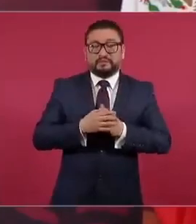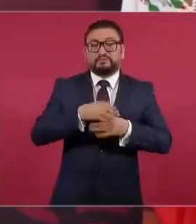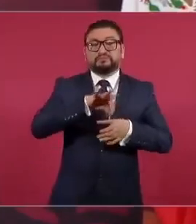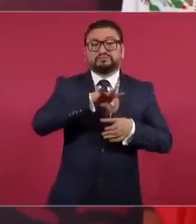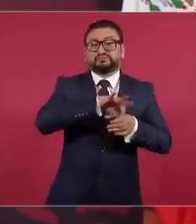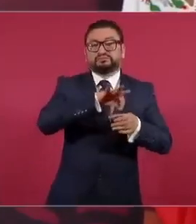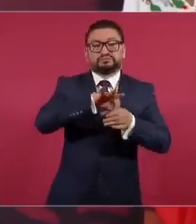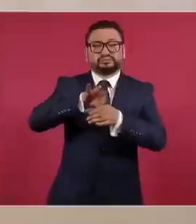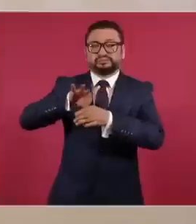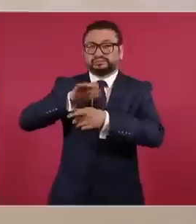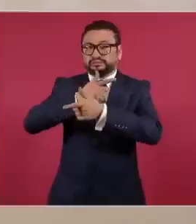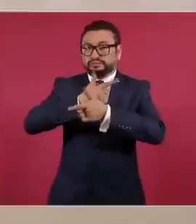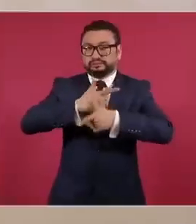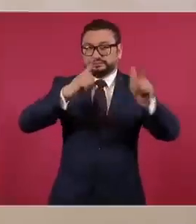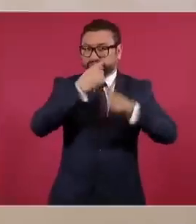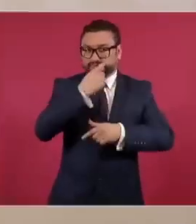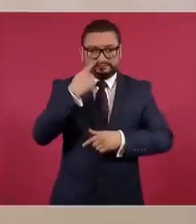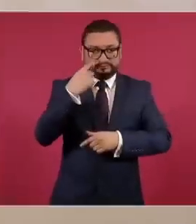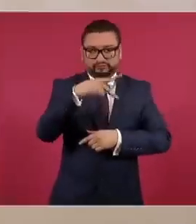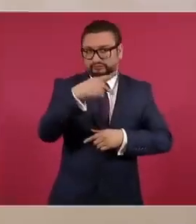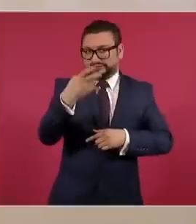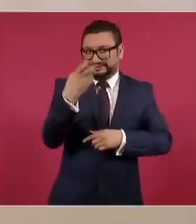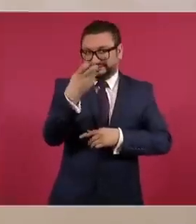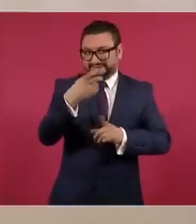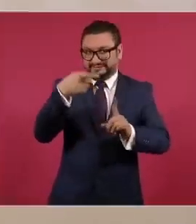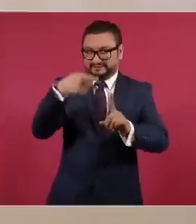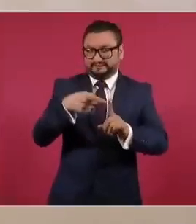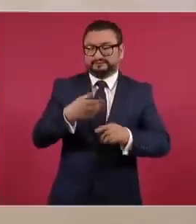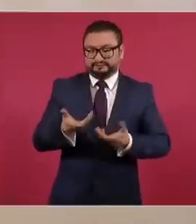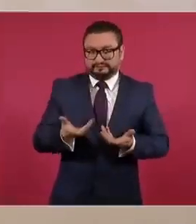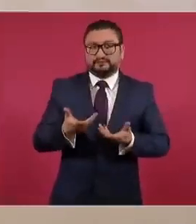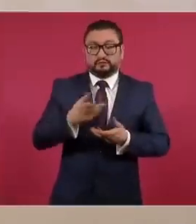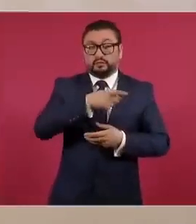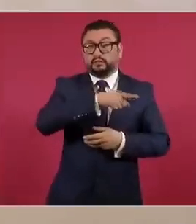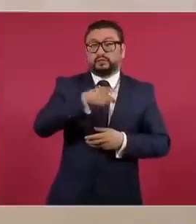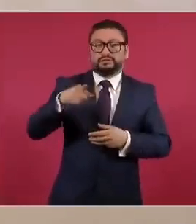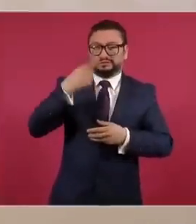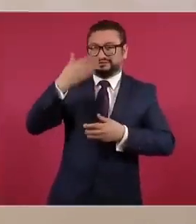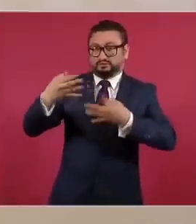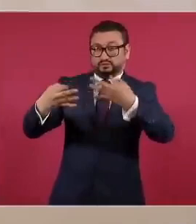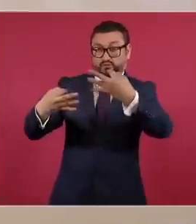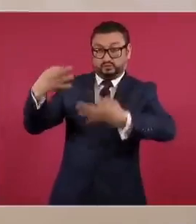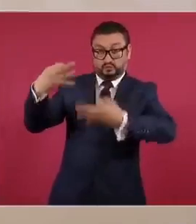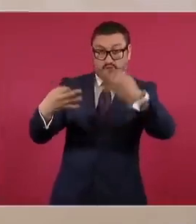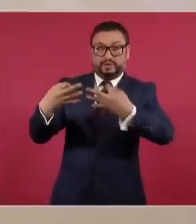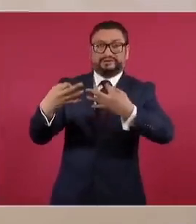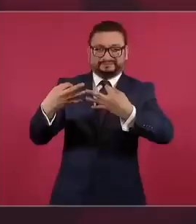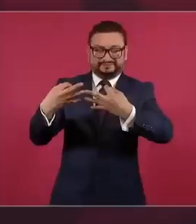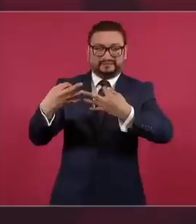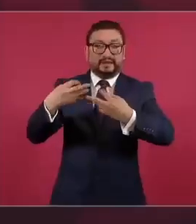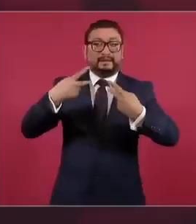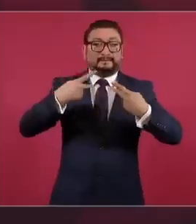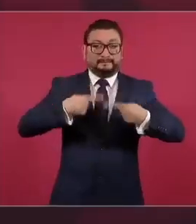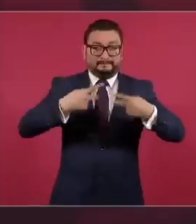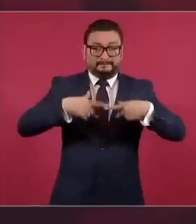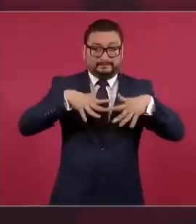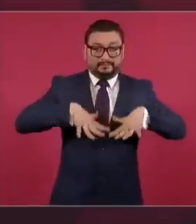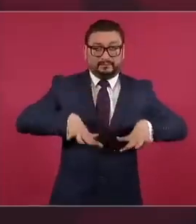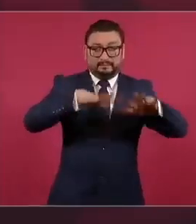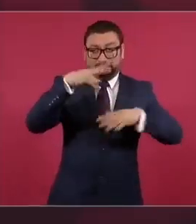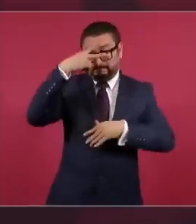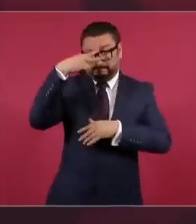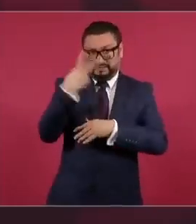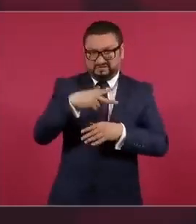democracia, con el método democrático, eligiendo jueces, que el pueblo los elija,